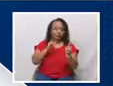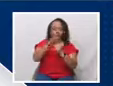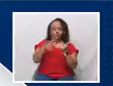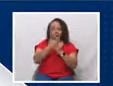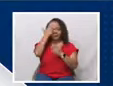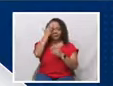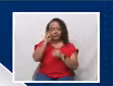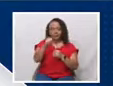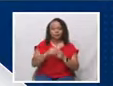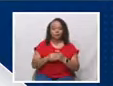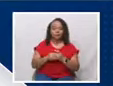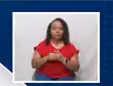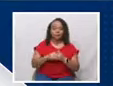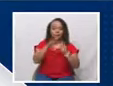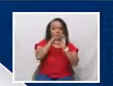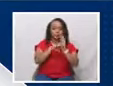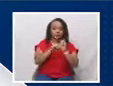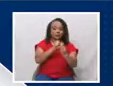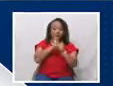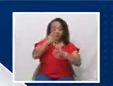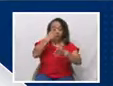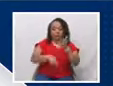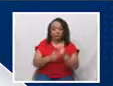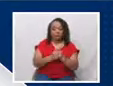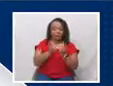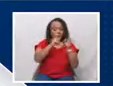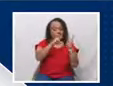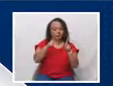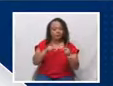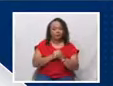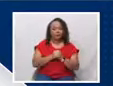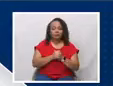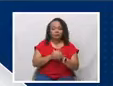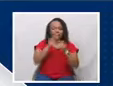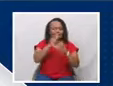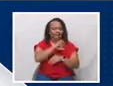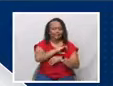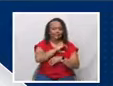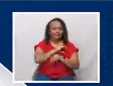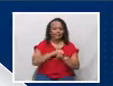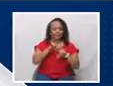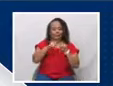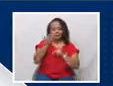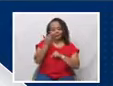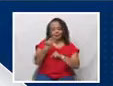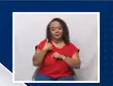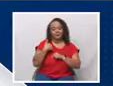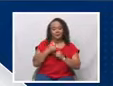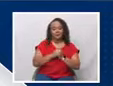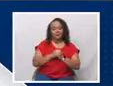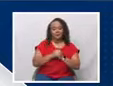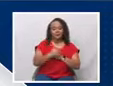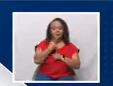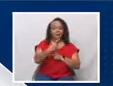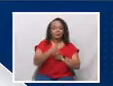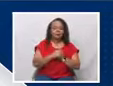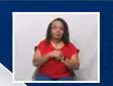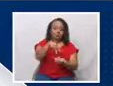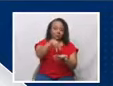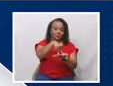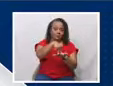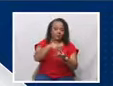sí, el protocolo de seguridad estaba muy fuerte, muchas personas, muchos policías, pero ahí teníamos las declaraciones de